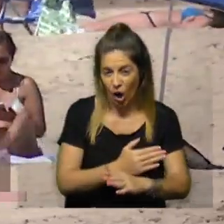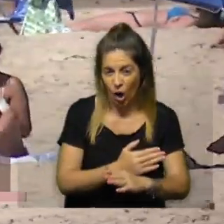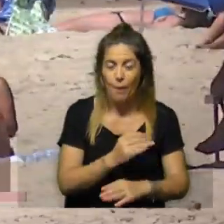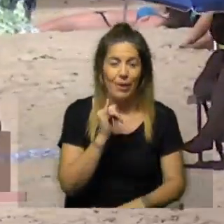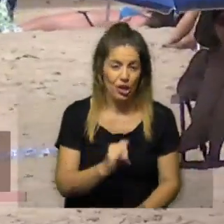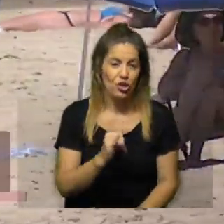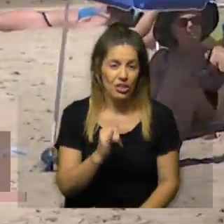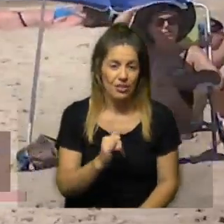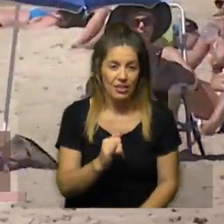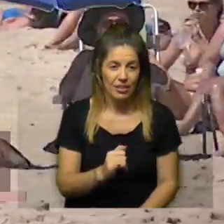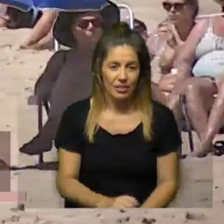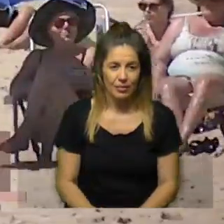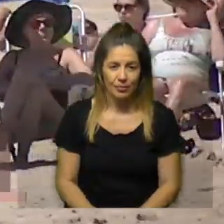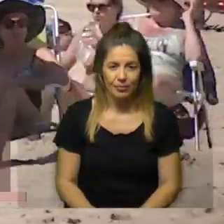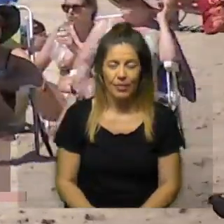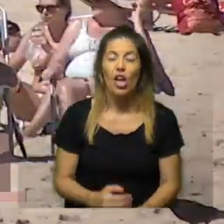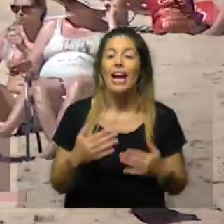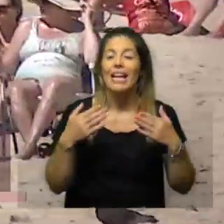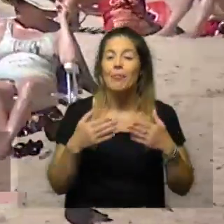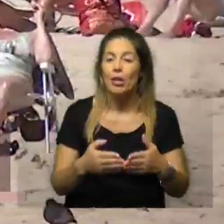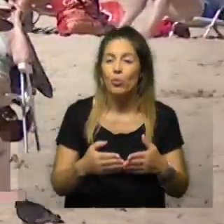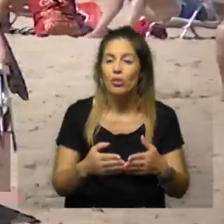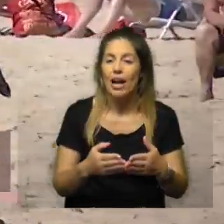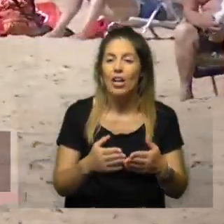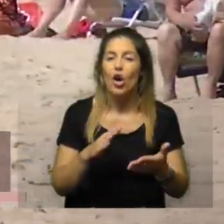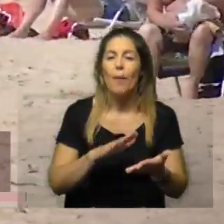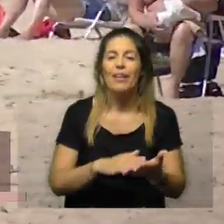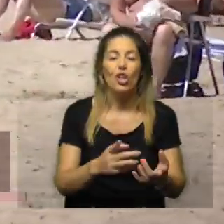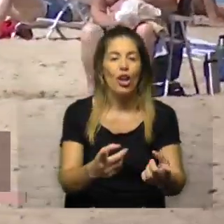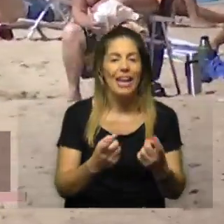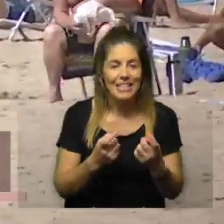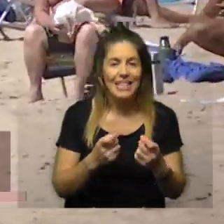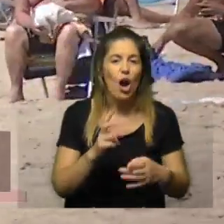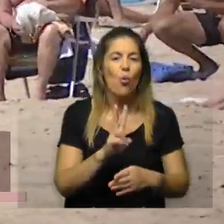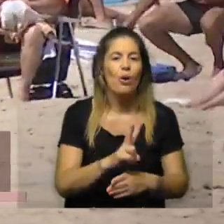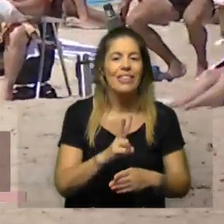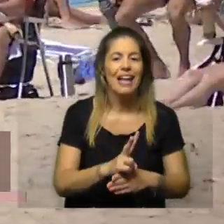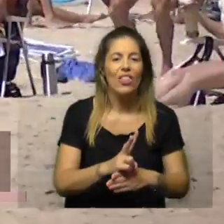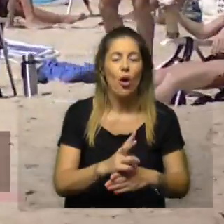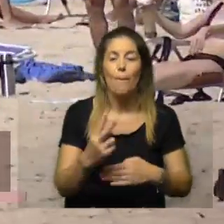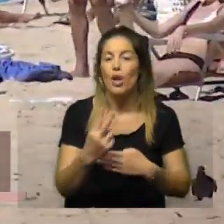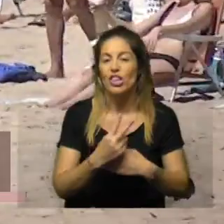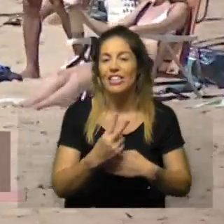sí. Yo le quería preguntar respecto a la necesidad de los cuidados o las protecciones. Más allá